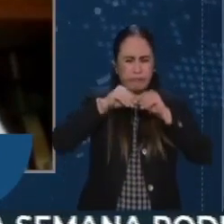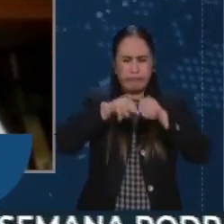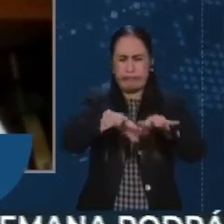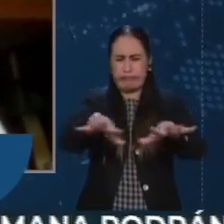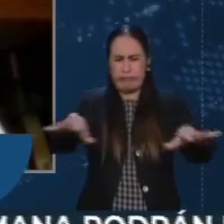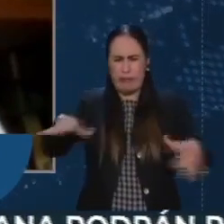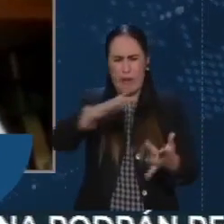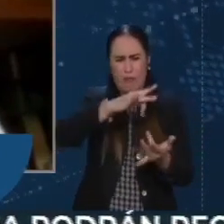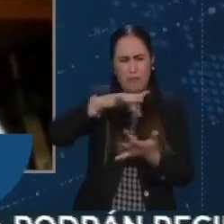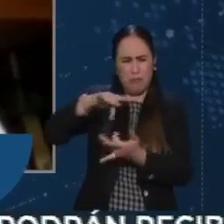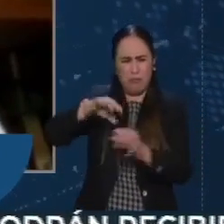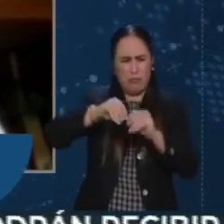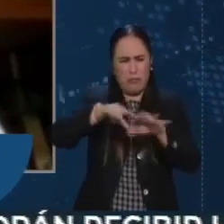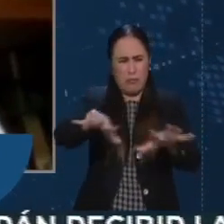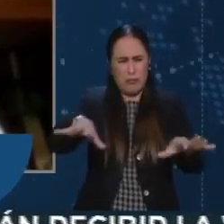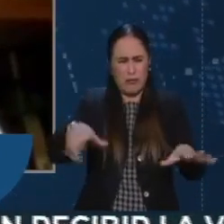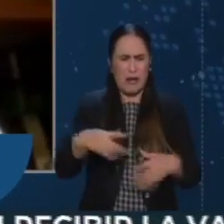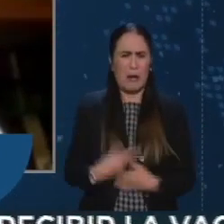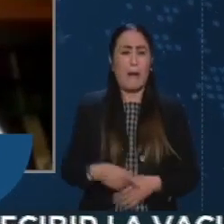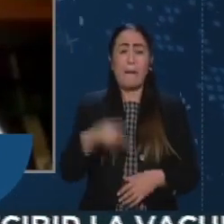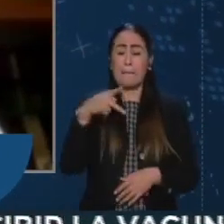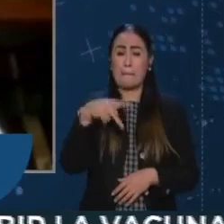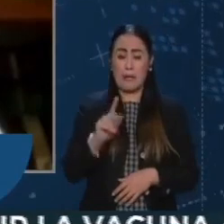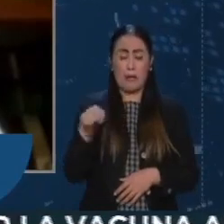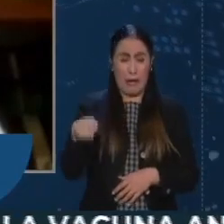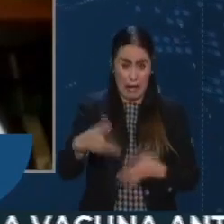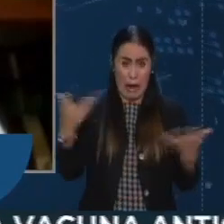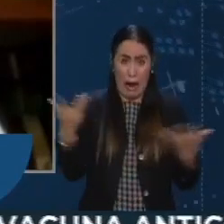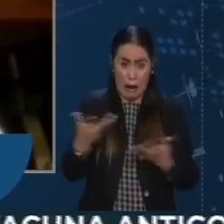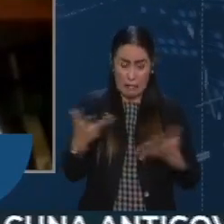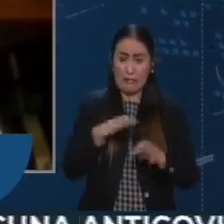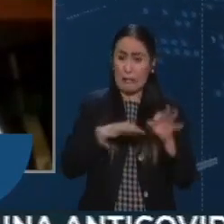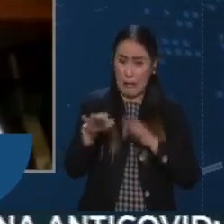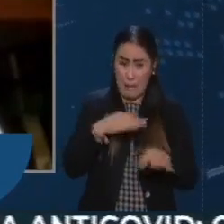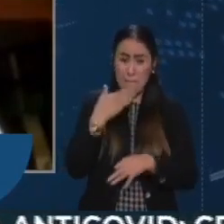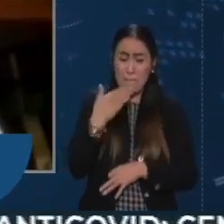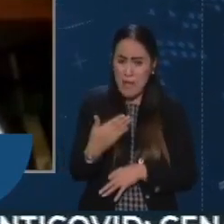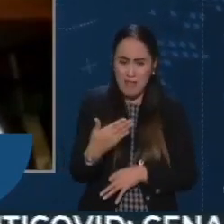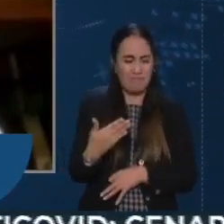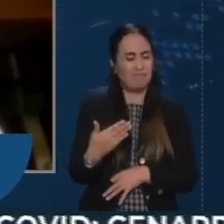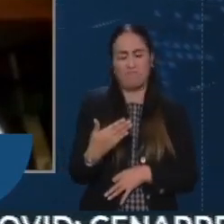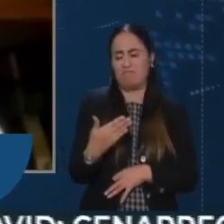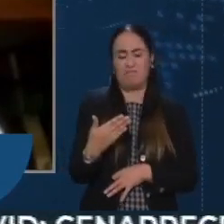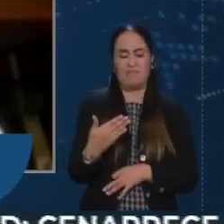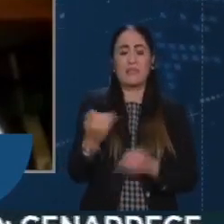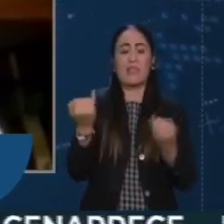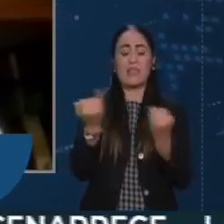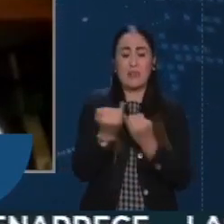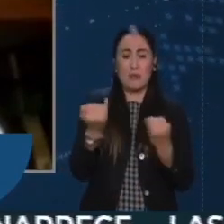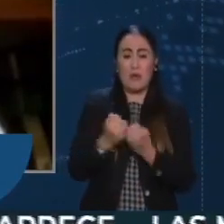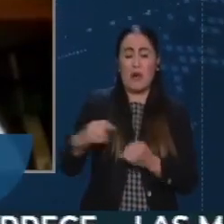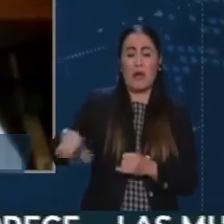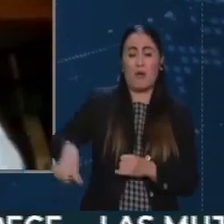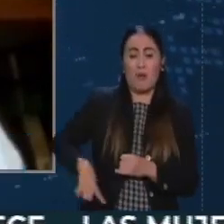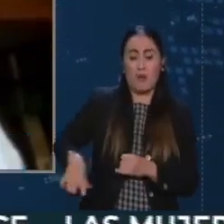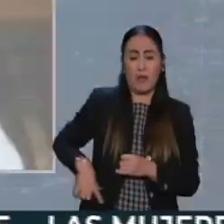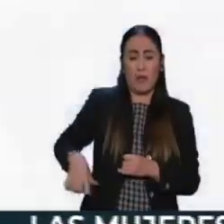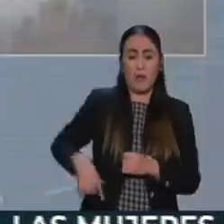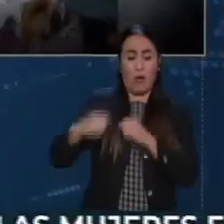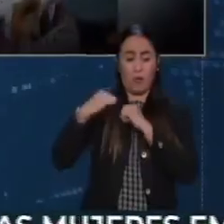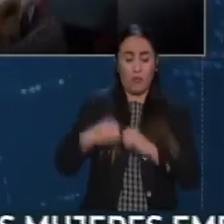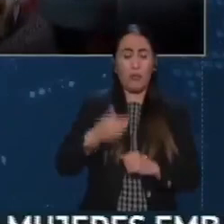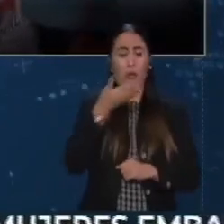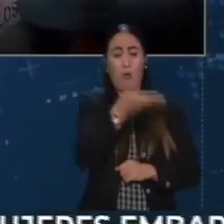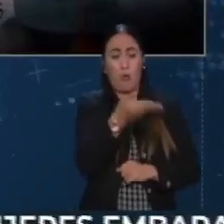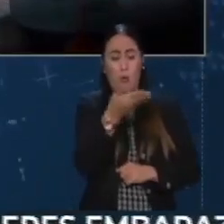pero que en la práctica no pareciera estar haciendo su trabajo. Y tampoco pareciera estar dispuesta a pedir el apoyo y la colaboración